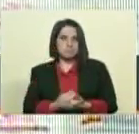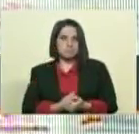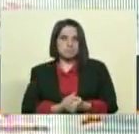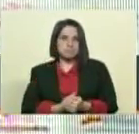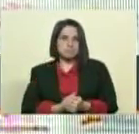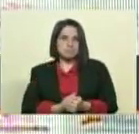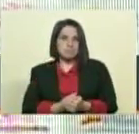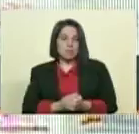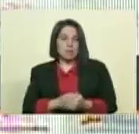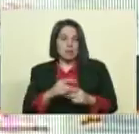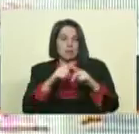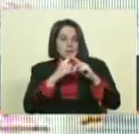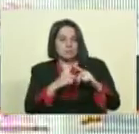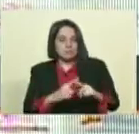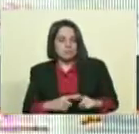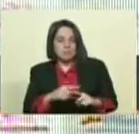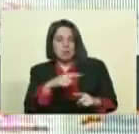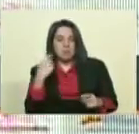calculan la muerte.